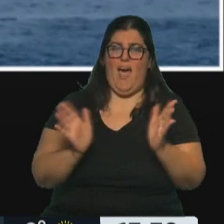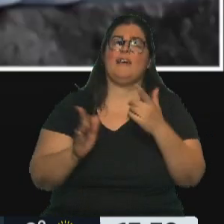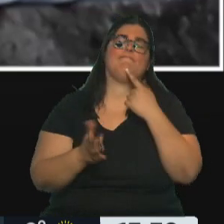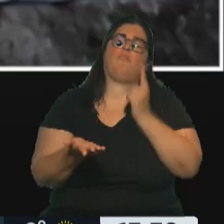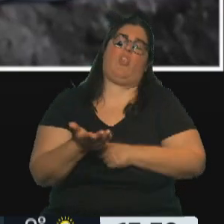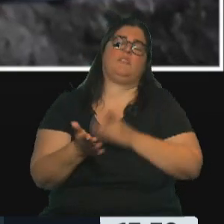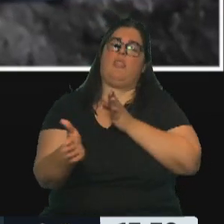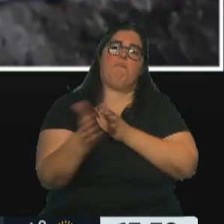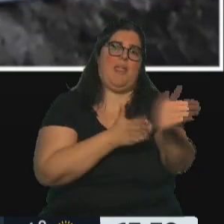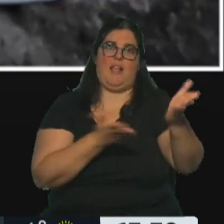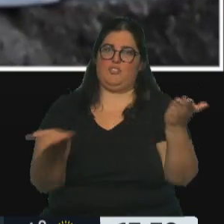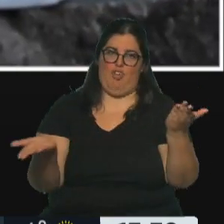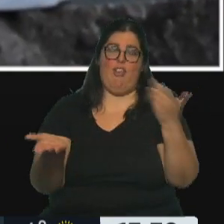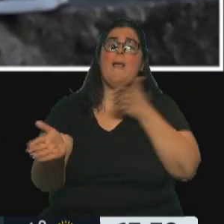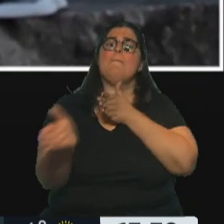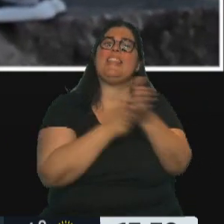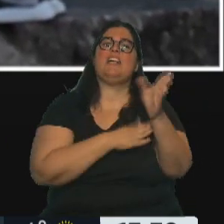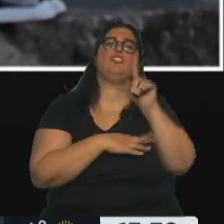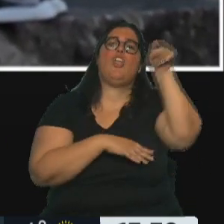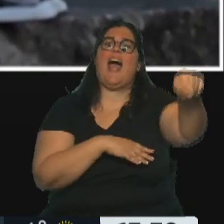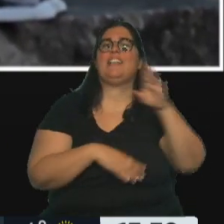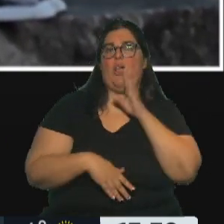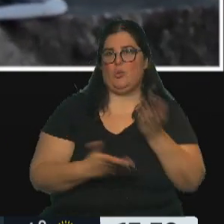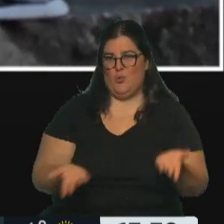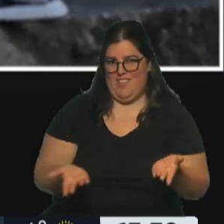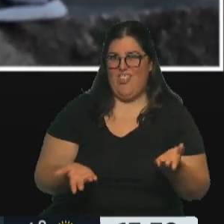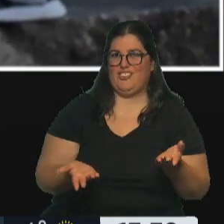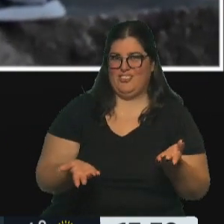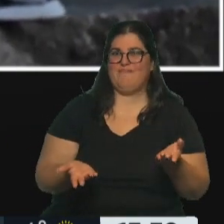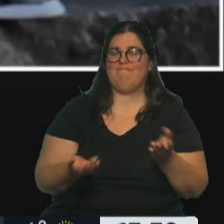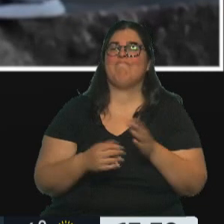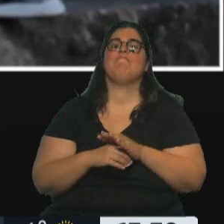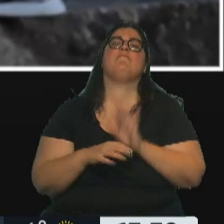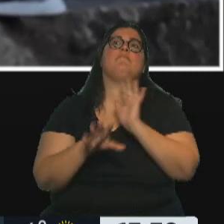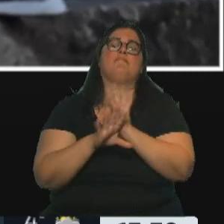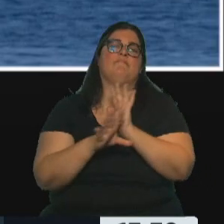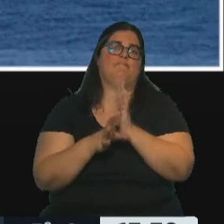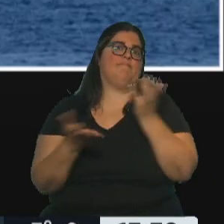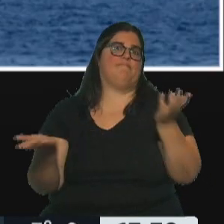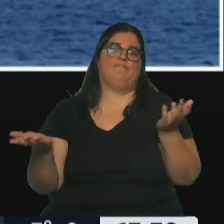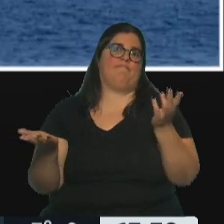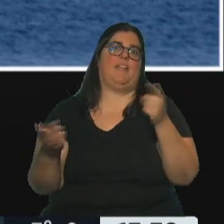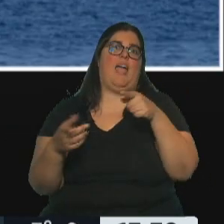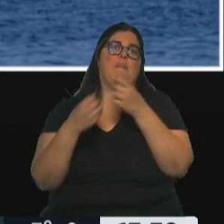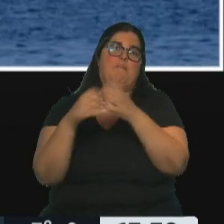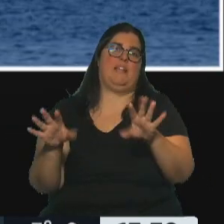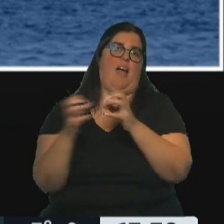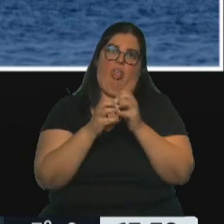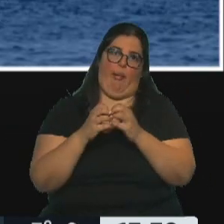de la emigración, y el camino de la emigración a Estados Unidos. Entonces, se da, ¿no? Por supuesto, se abre ese debate, se